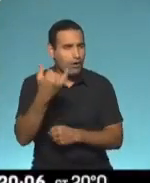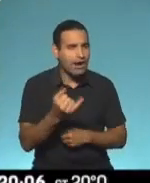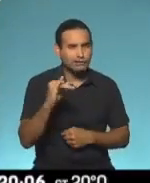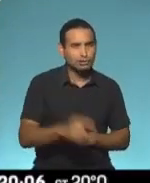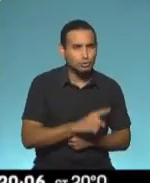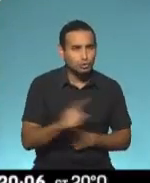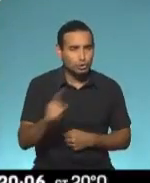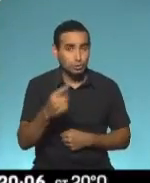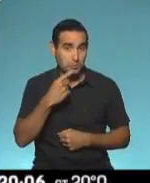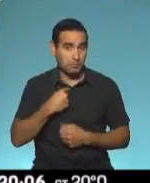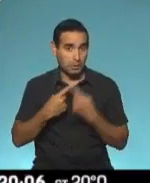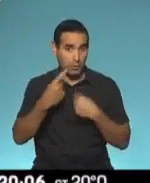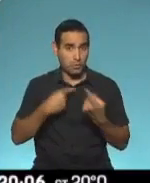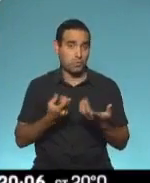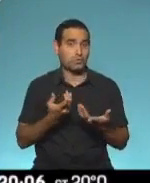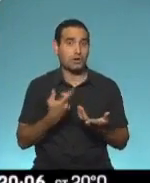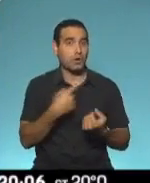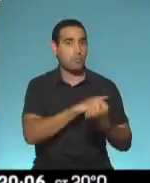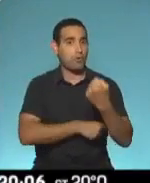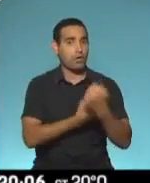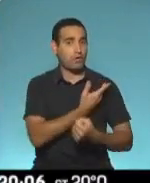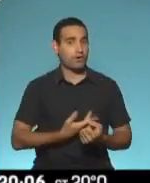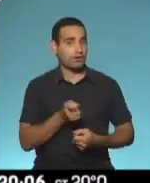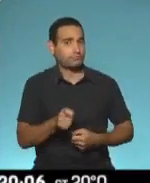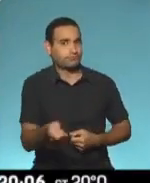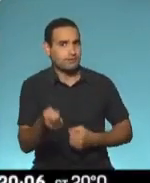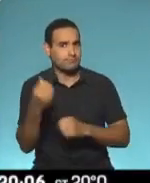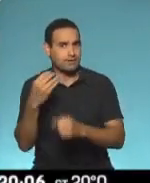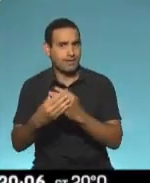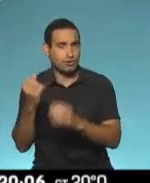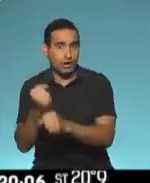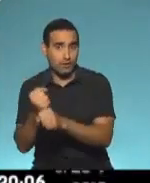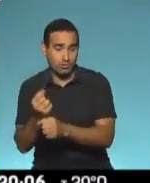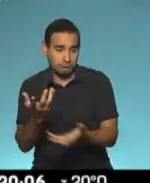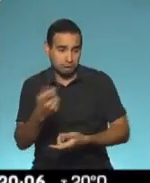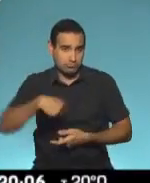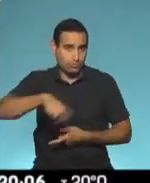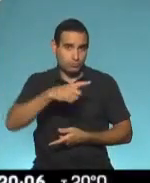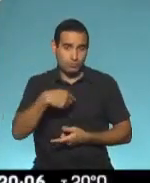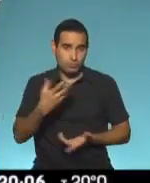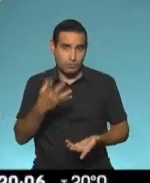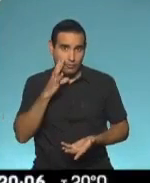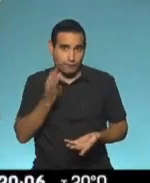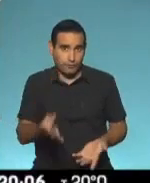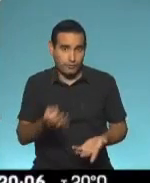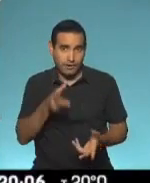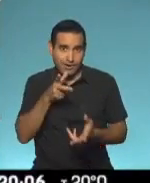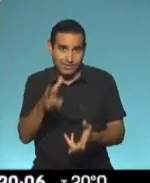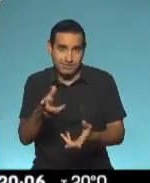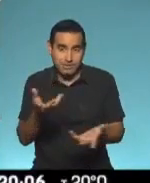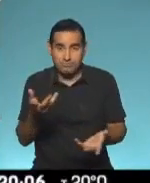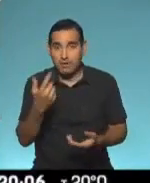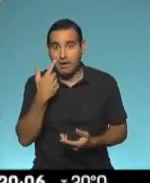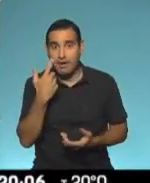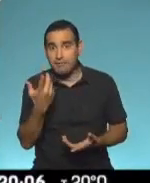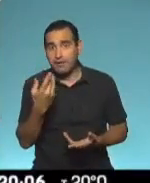cual estuviera involucrado el Poder Ejecutivo Nacional, cosa que nosotros, por supuesto, le decíamos, bueno, que a ver